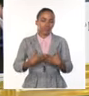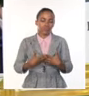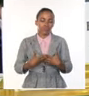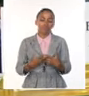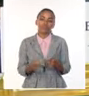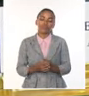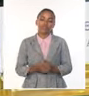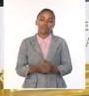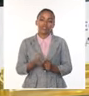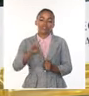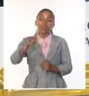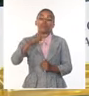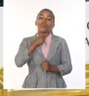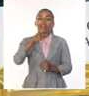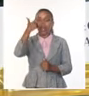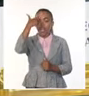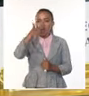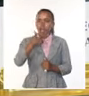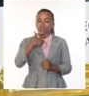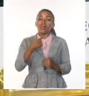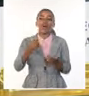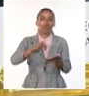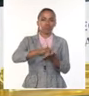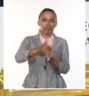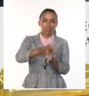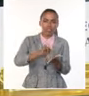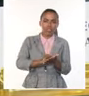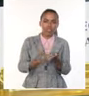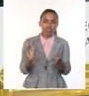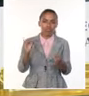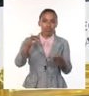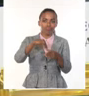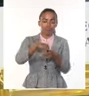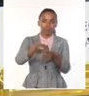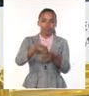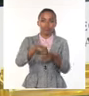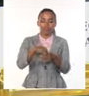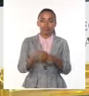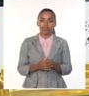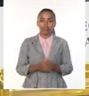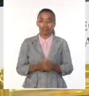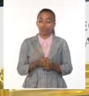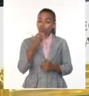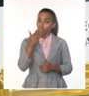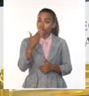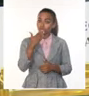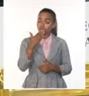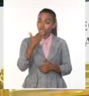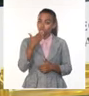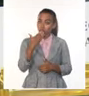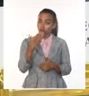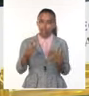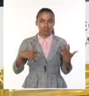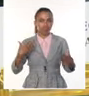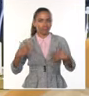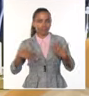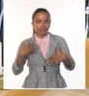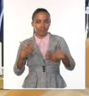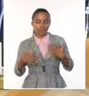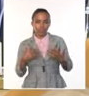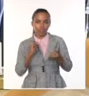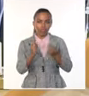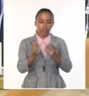UEA es un proyecto de integración exitoso, atractivo y sostenible. Una